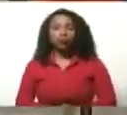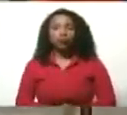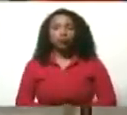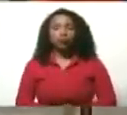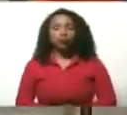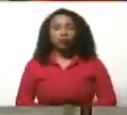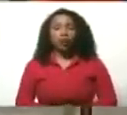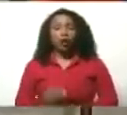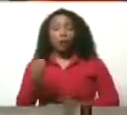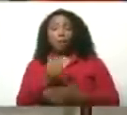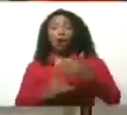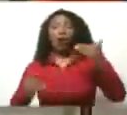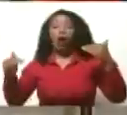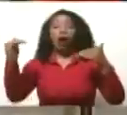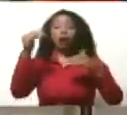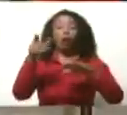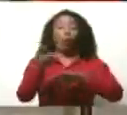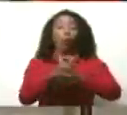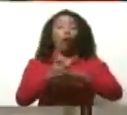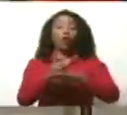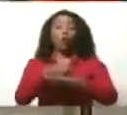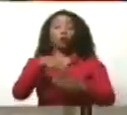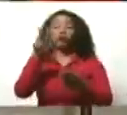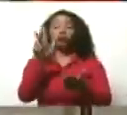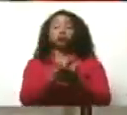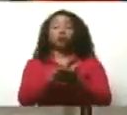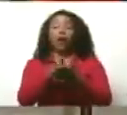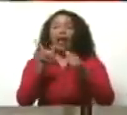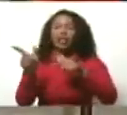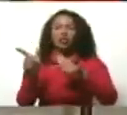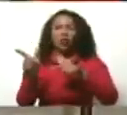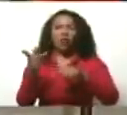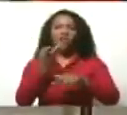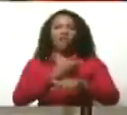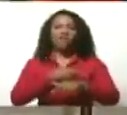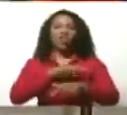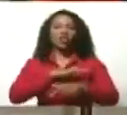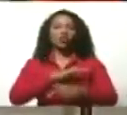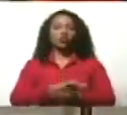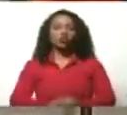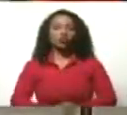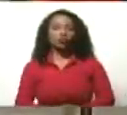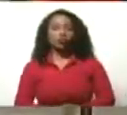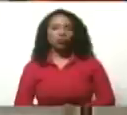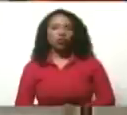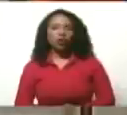por las más altas esferas del gobierno. Cuestión que era absolutamente falsa.